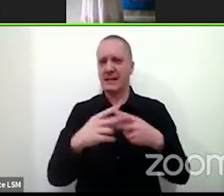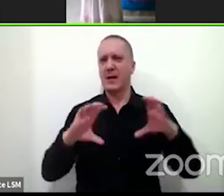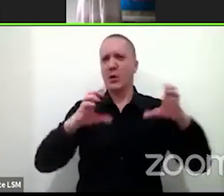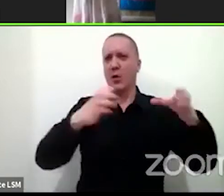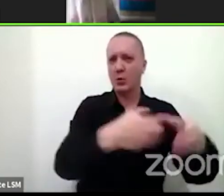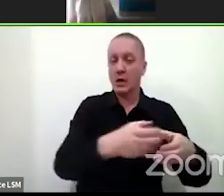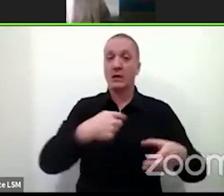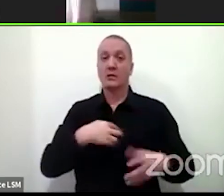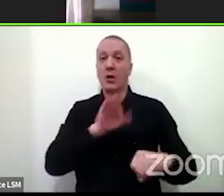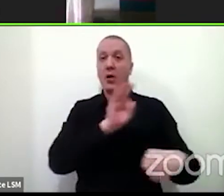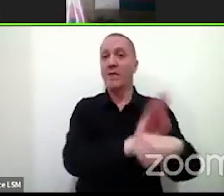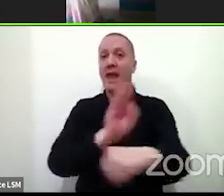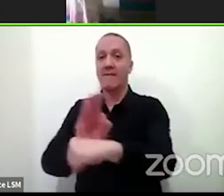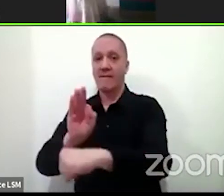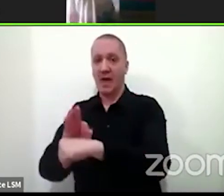de Georgia.